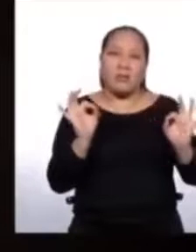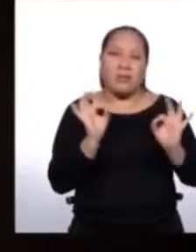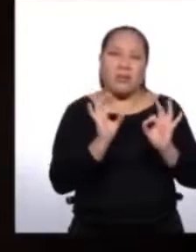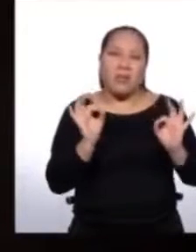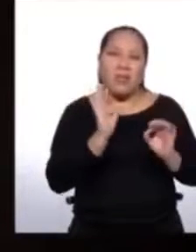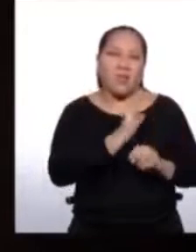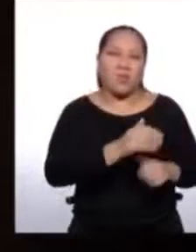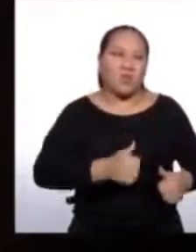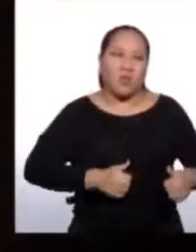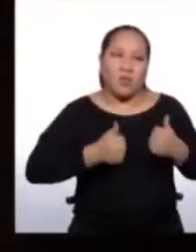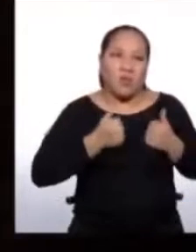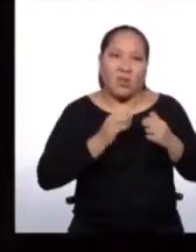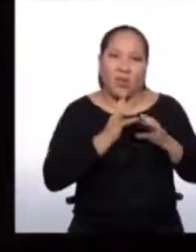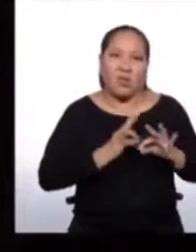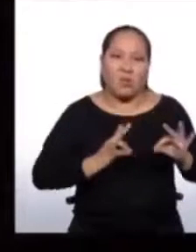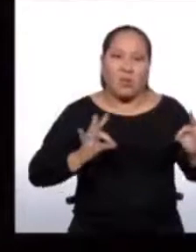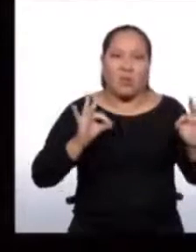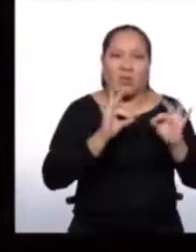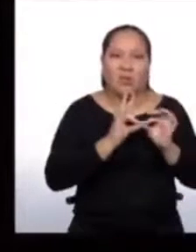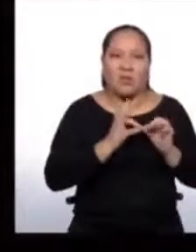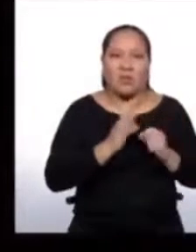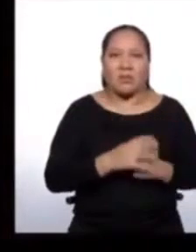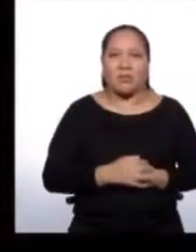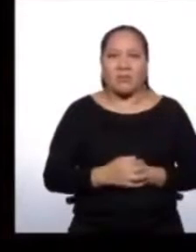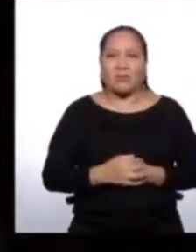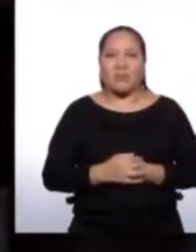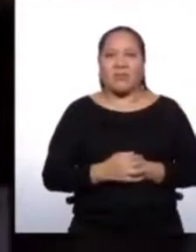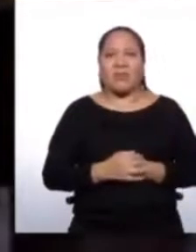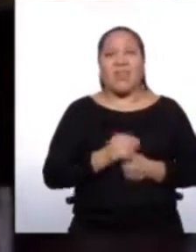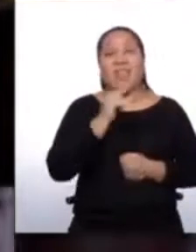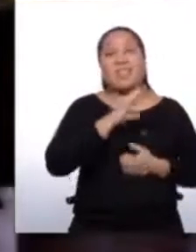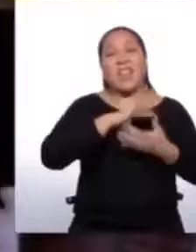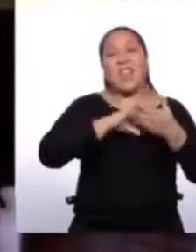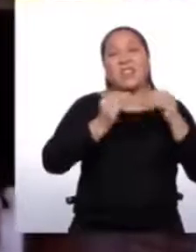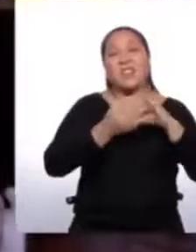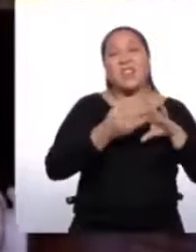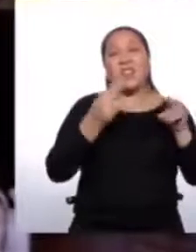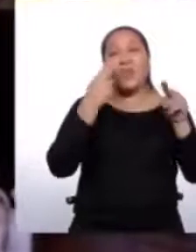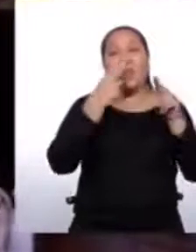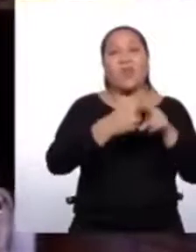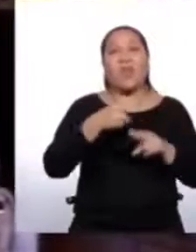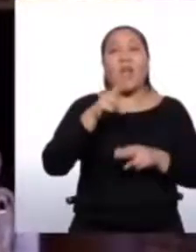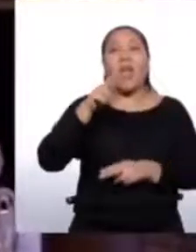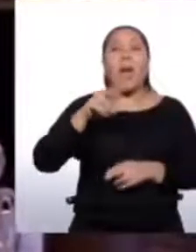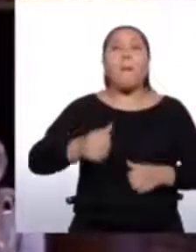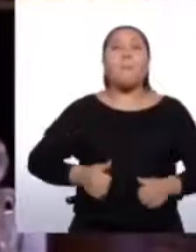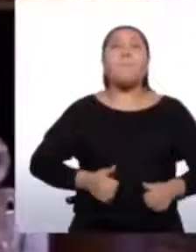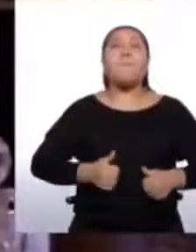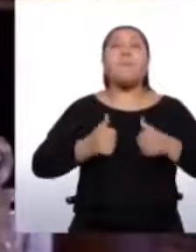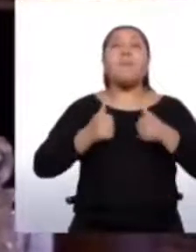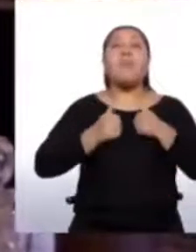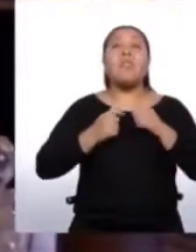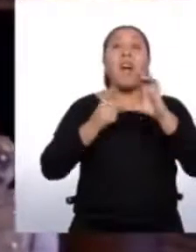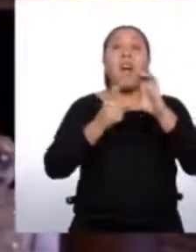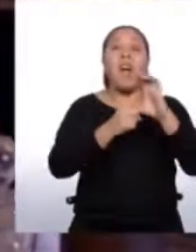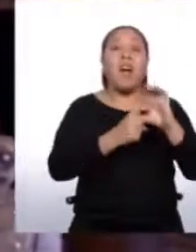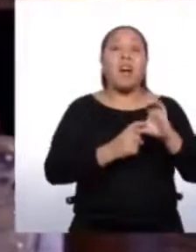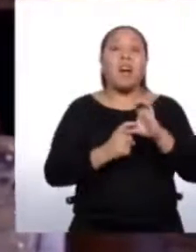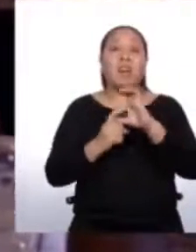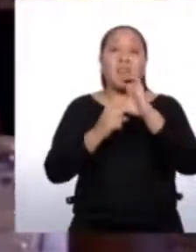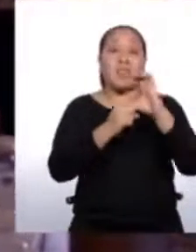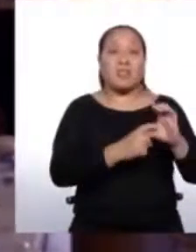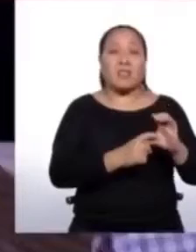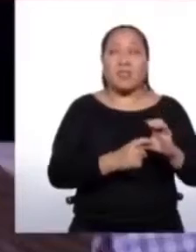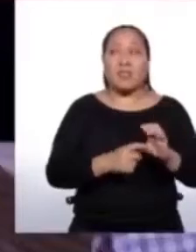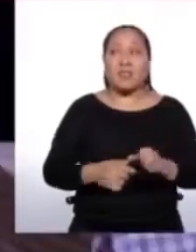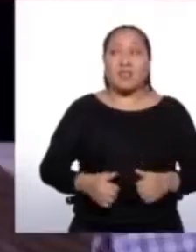La vida gris es una especie de prospecto, es una especie de anuncio de lo que luego va a ser